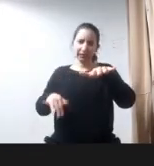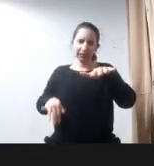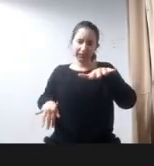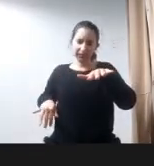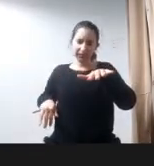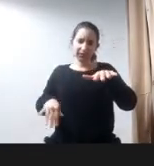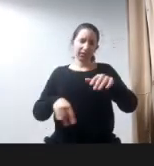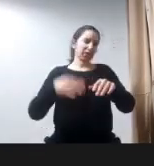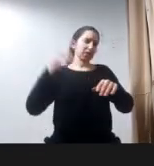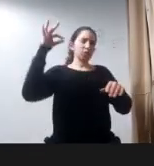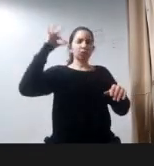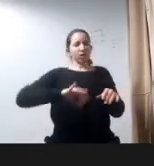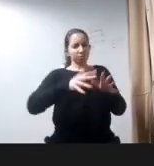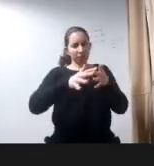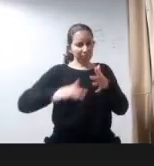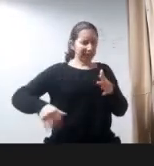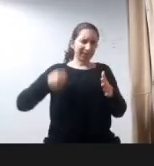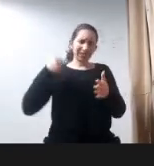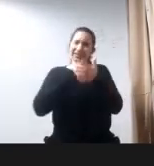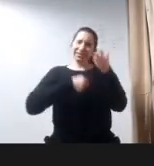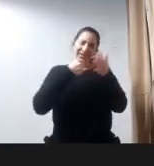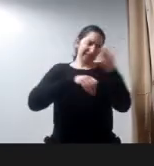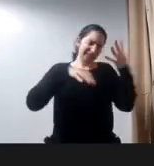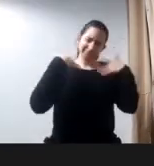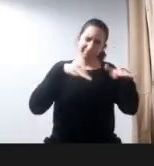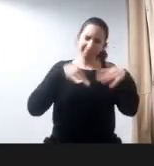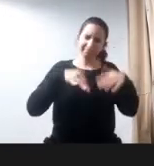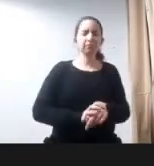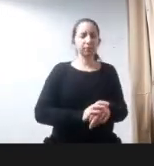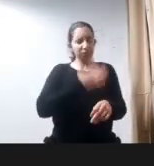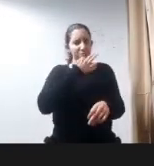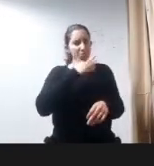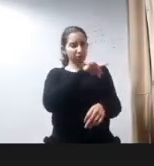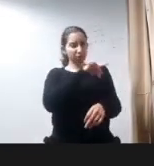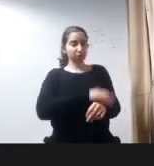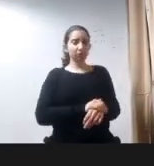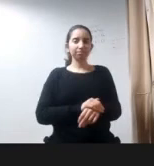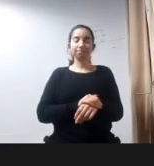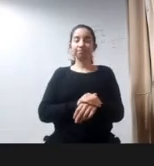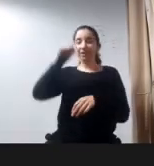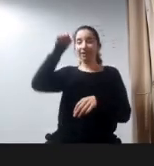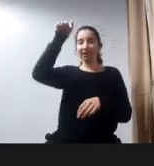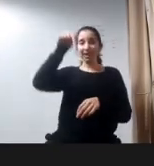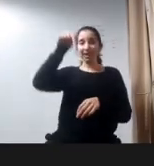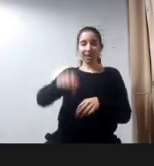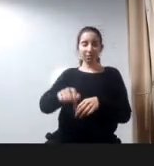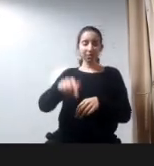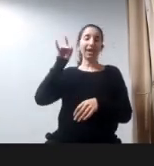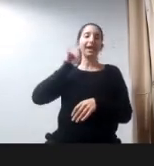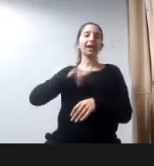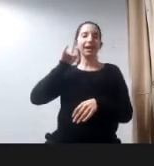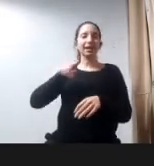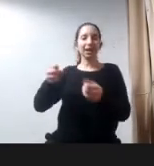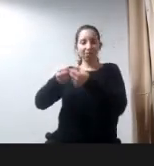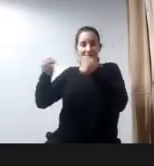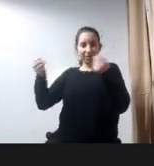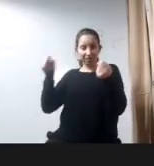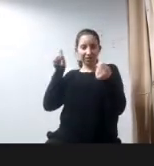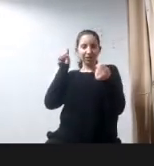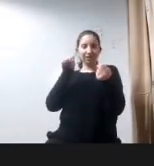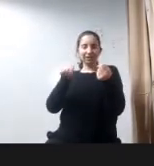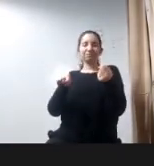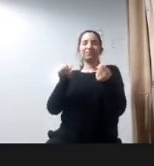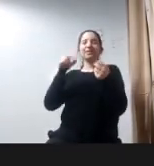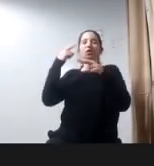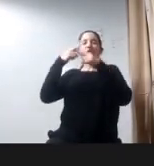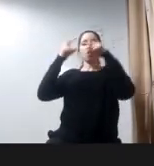contexto, incluso materialmente, en un contexto de ajuste? Y justo salió una revista llamada Maricones del Mundo Unidos y